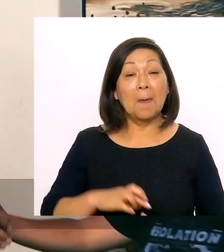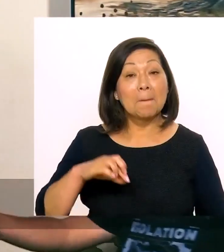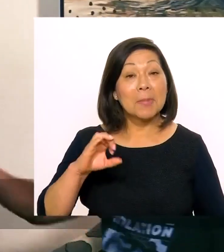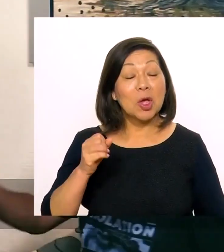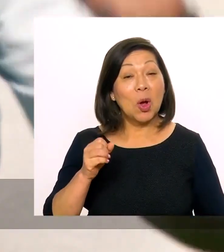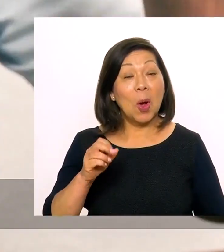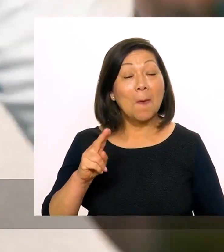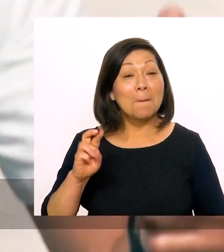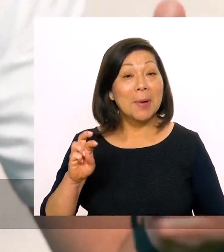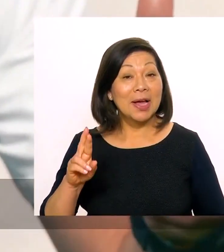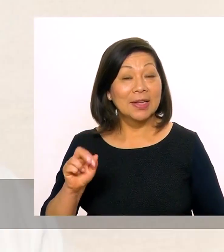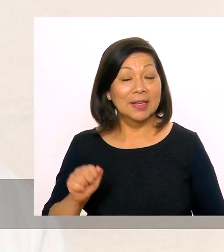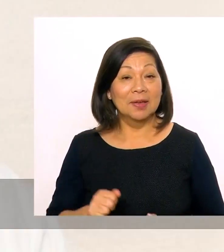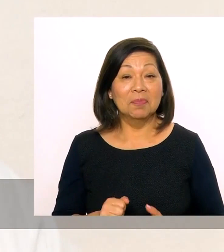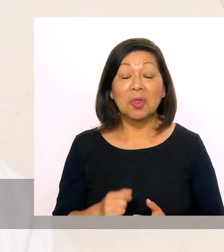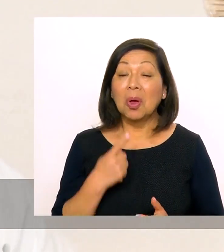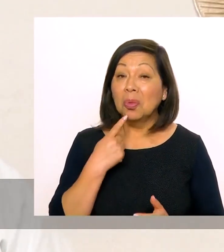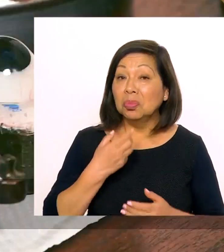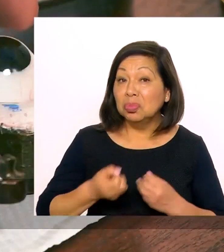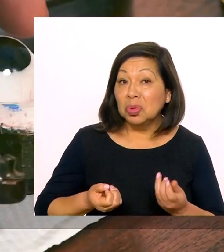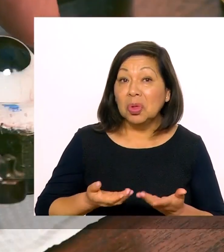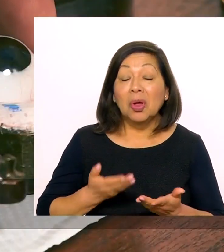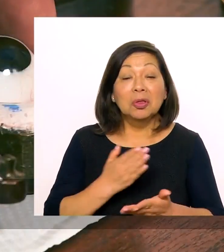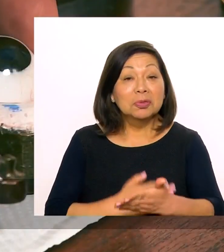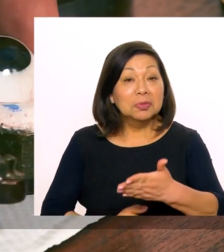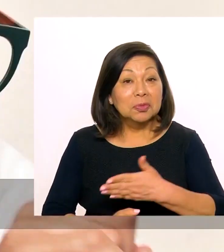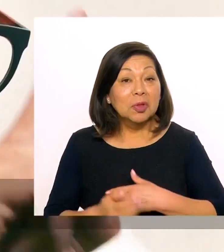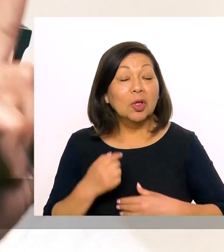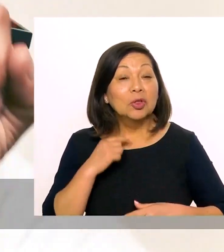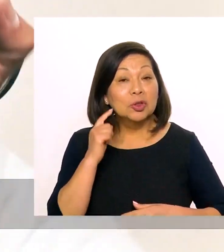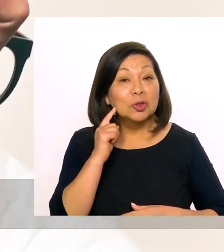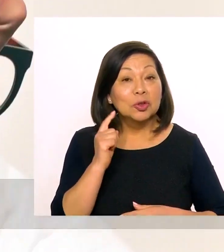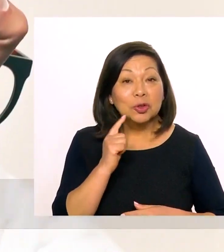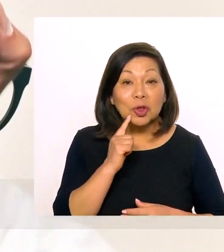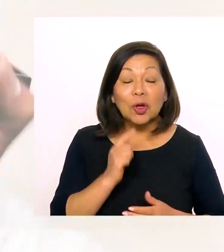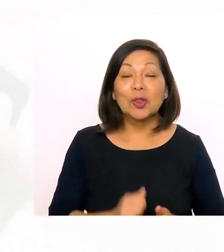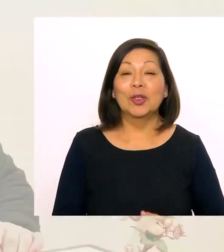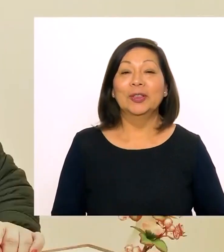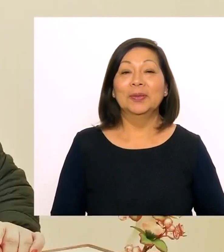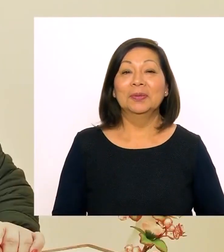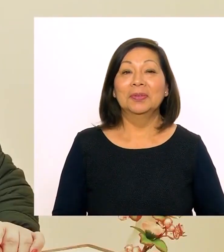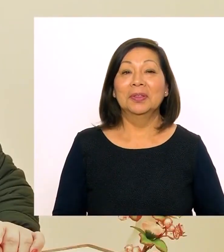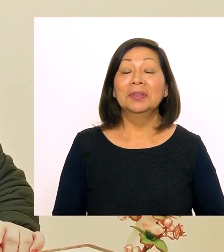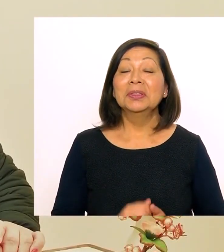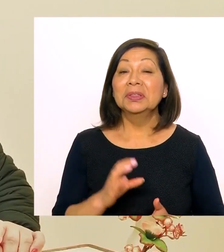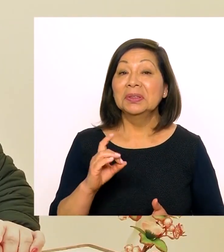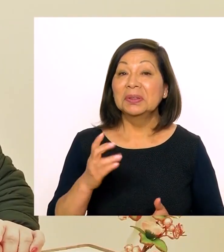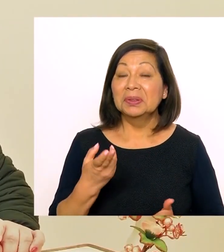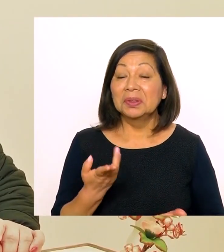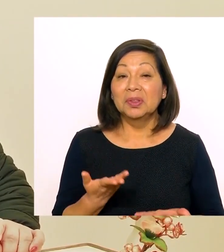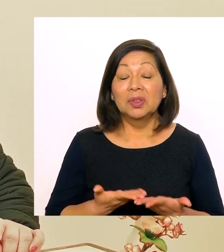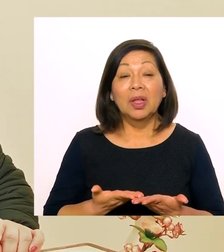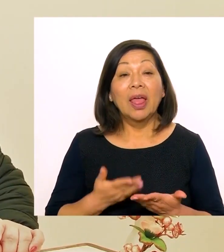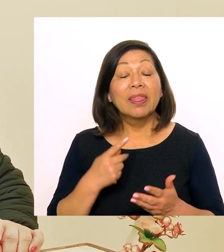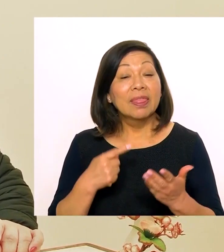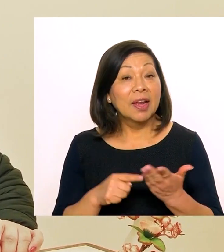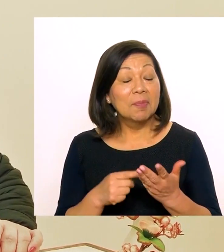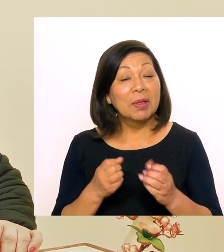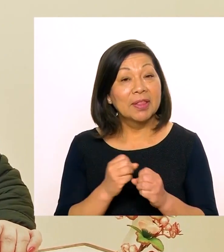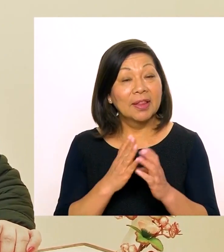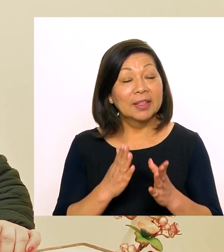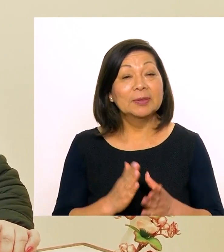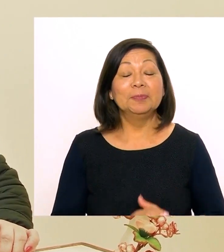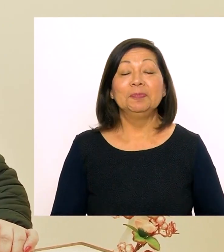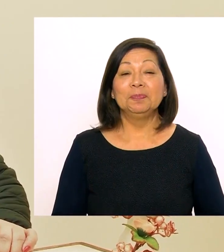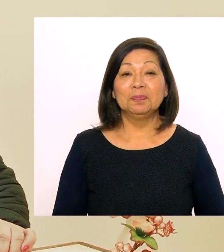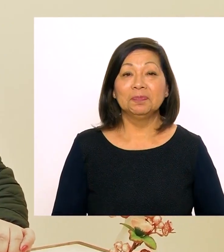Pío Varillas, ocularista con discapacidad auditiva. Soy Sibel, y estoy en mi segunda terapia del